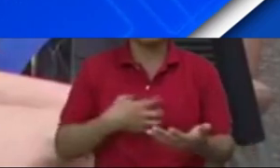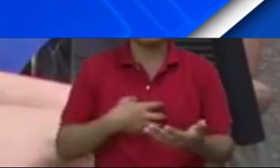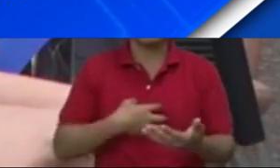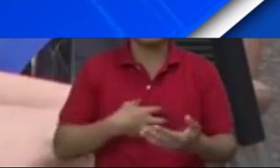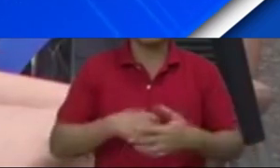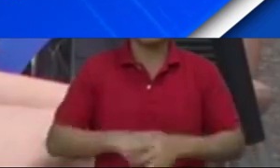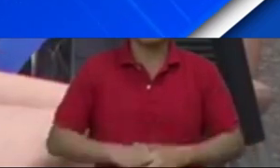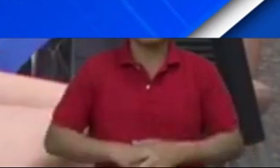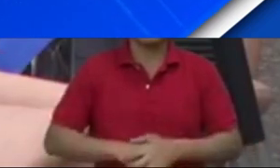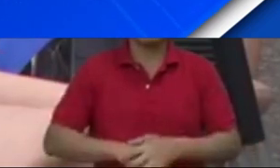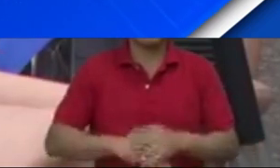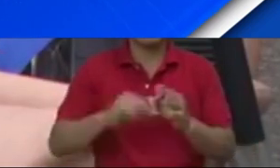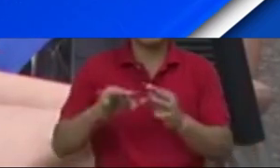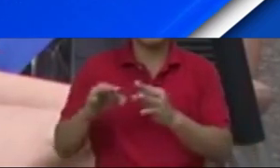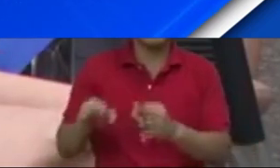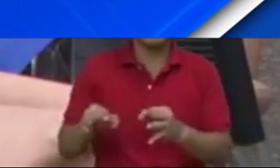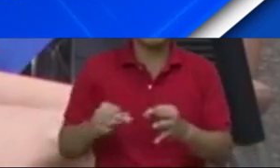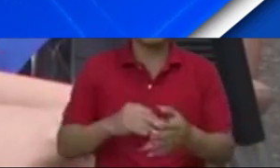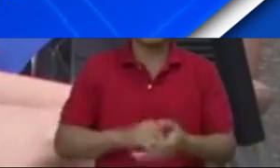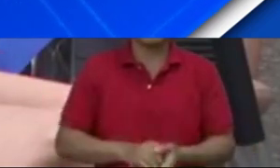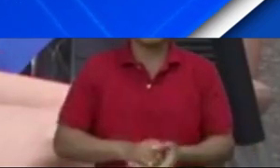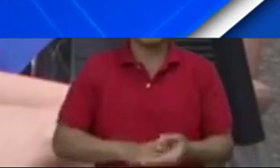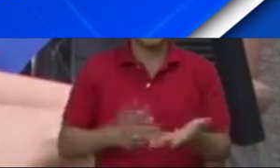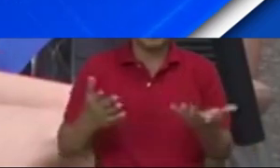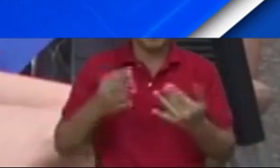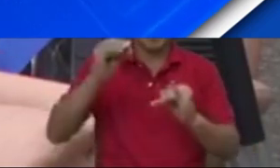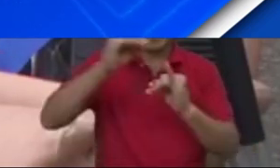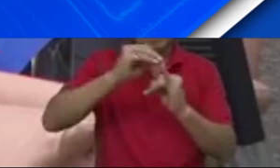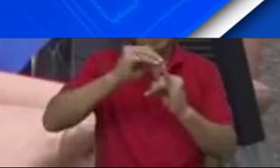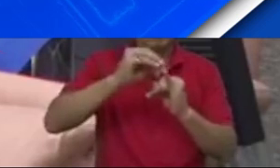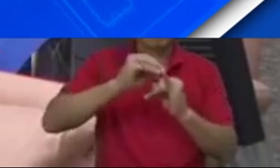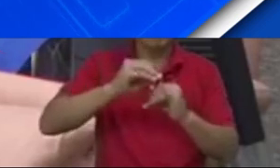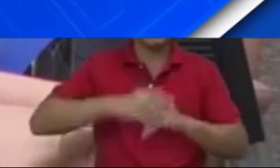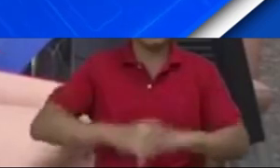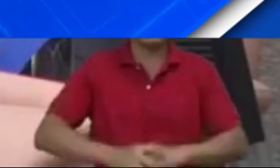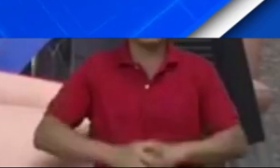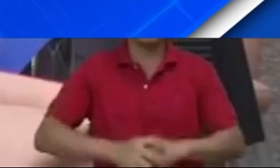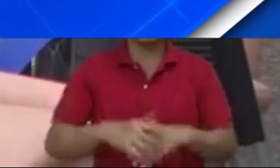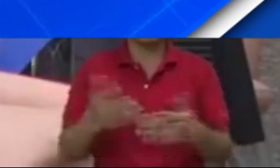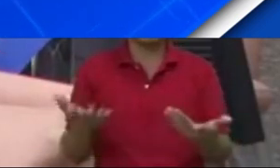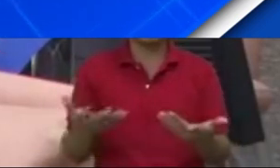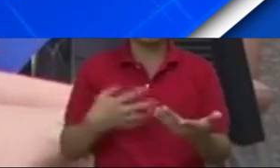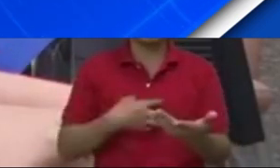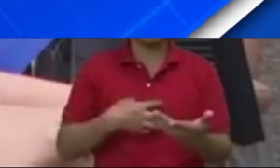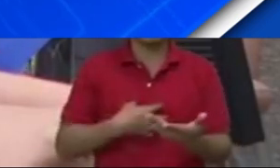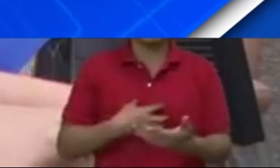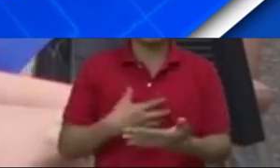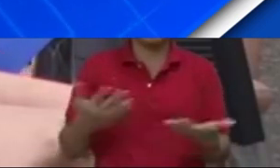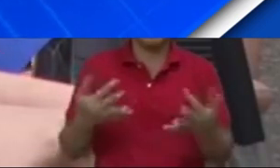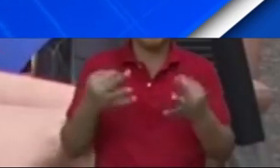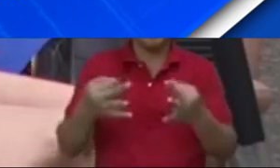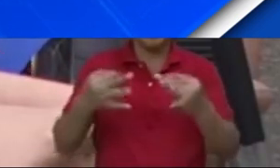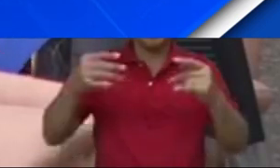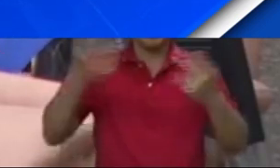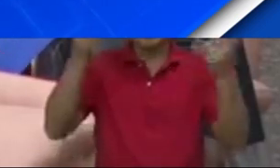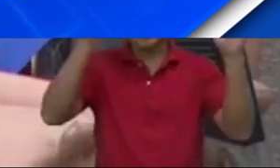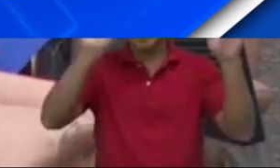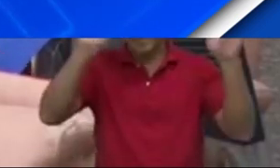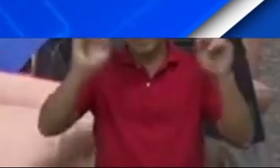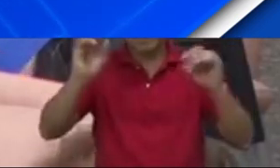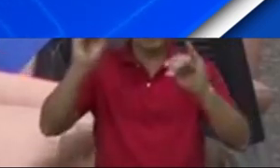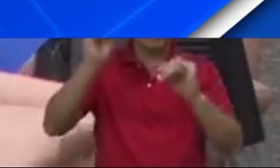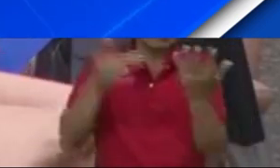y objetivos del INATEC, entre otros, son definir las políticas nacionales en materia de educación técnica